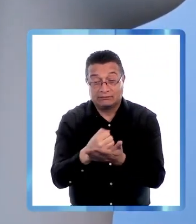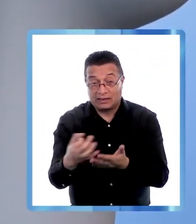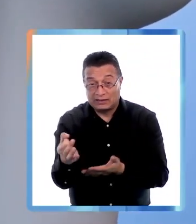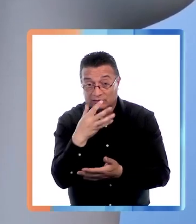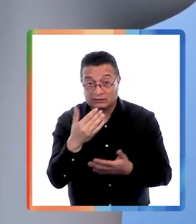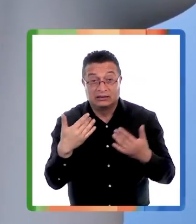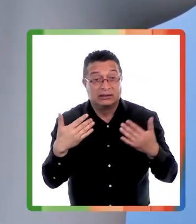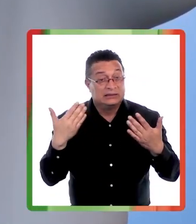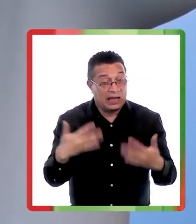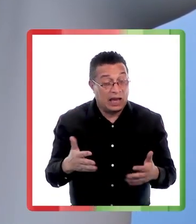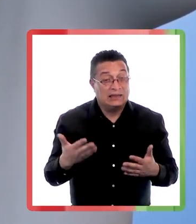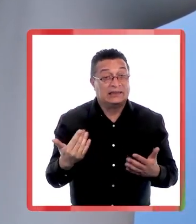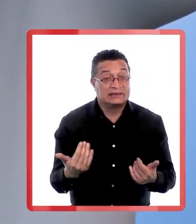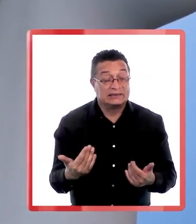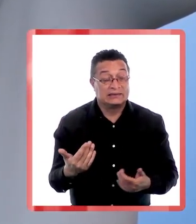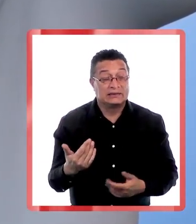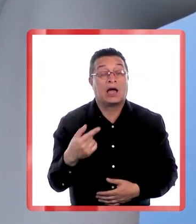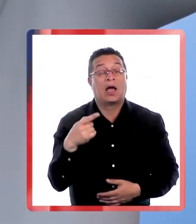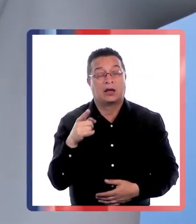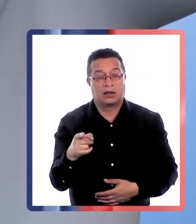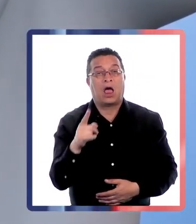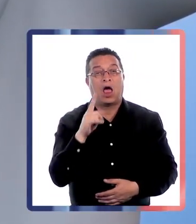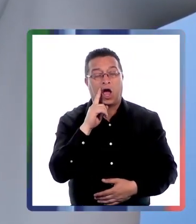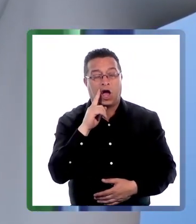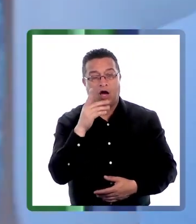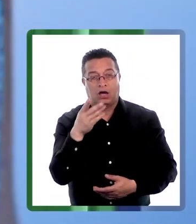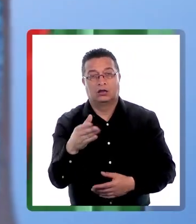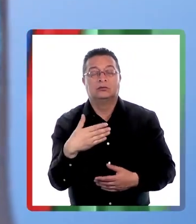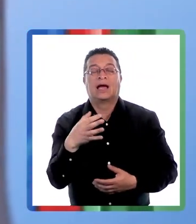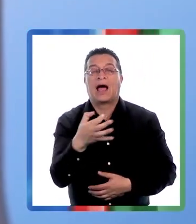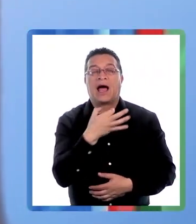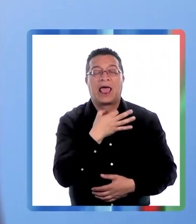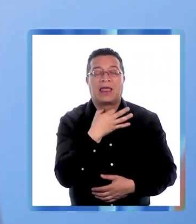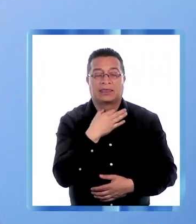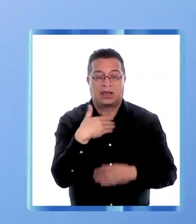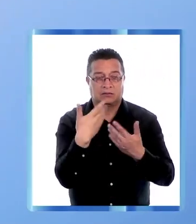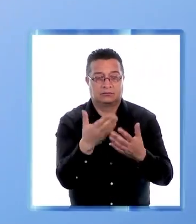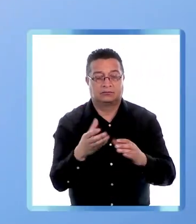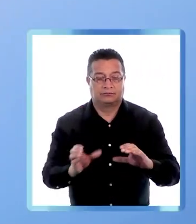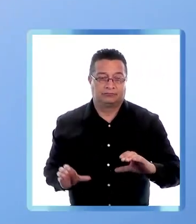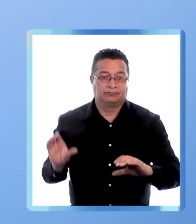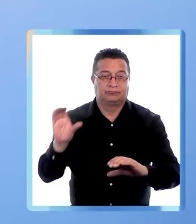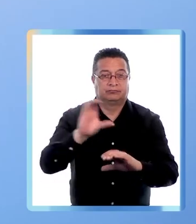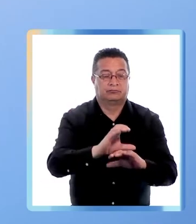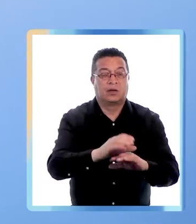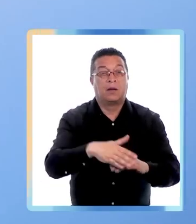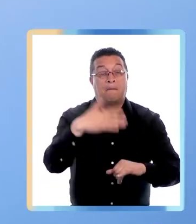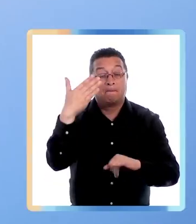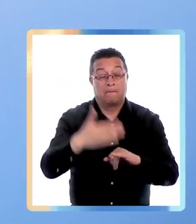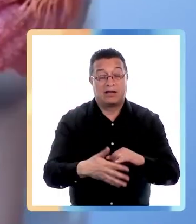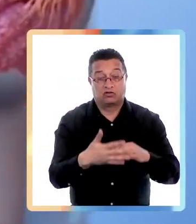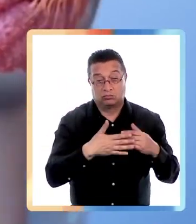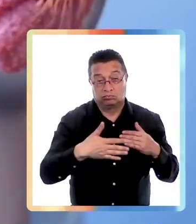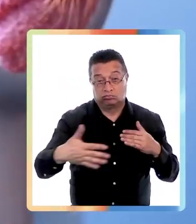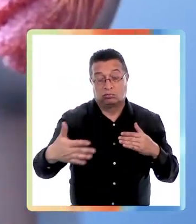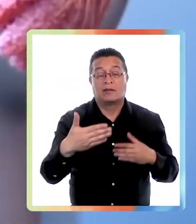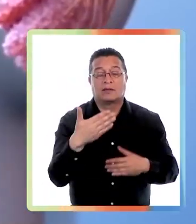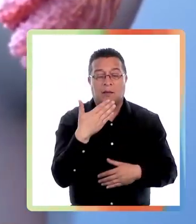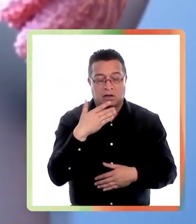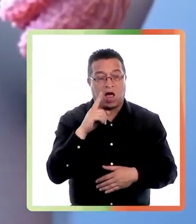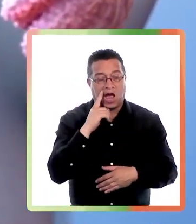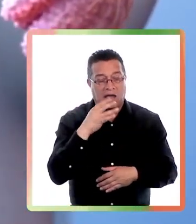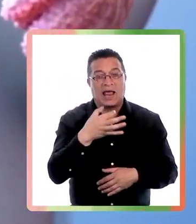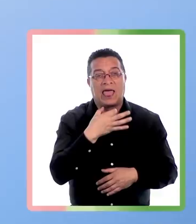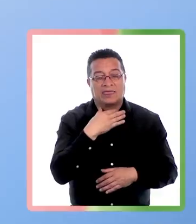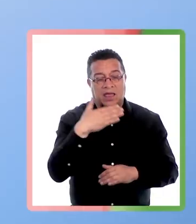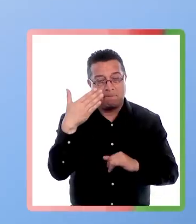tratamiento, tienen cobertura garantizada y en términos de plazo también hay garantías